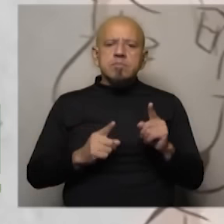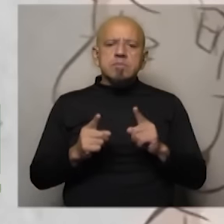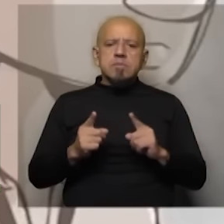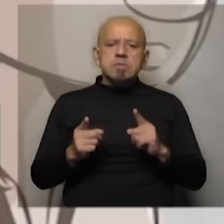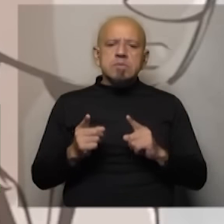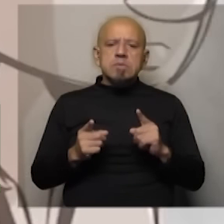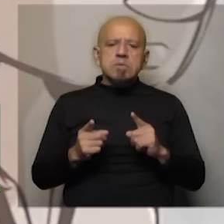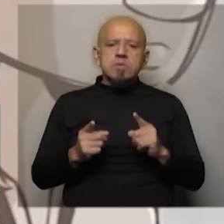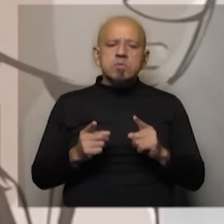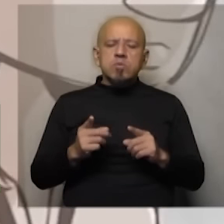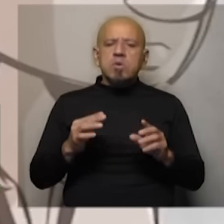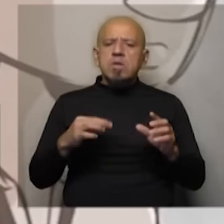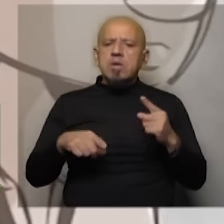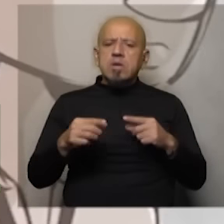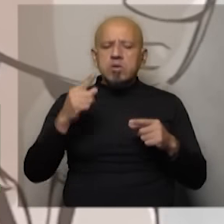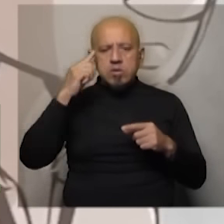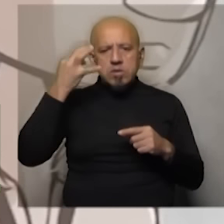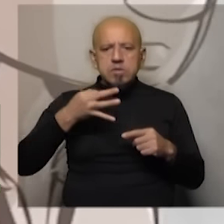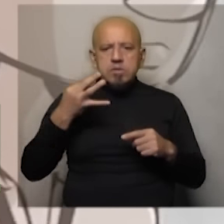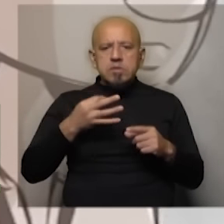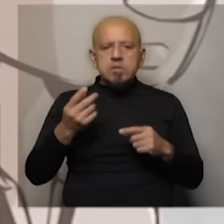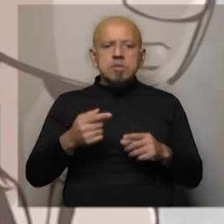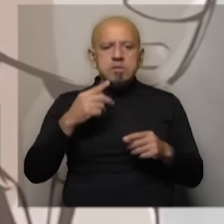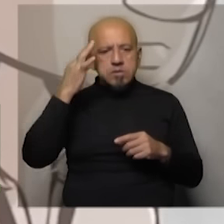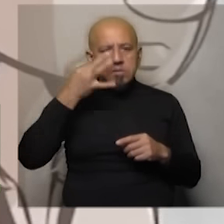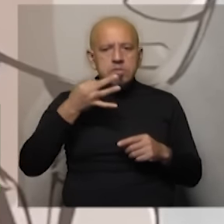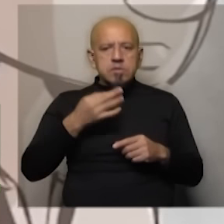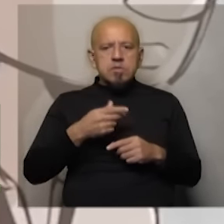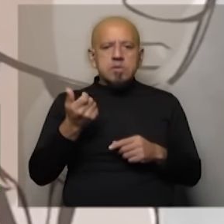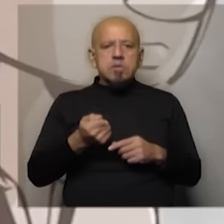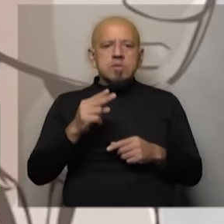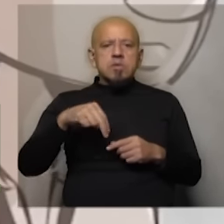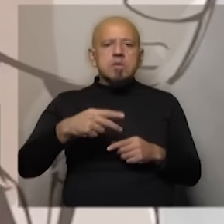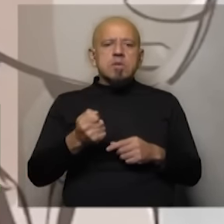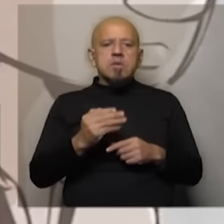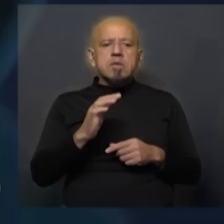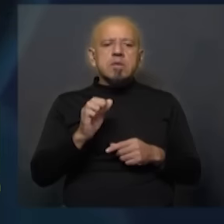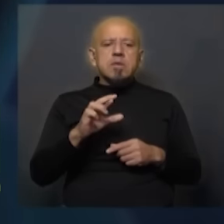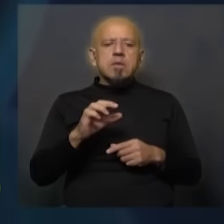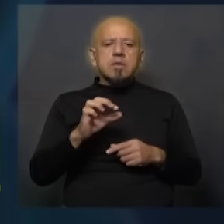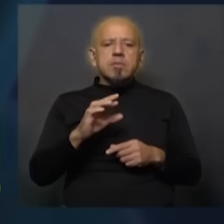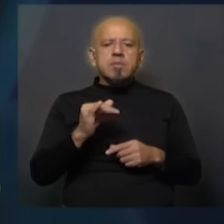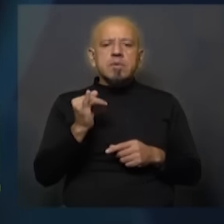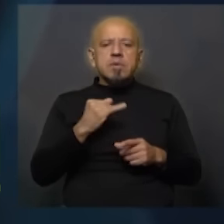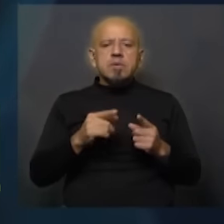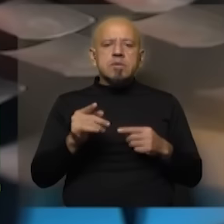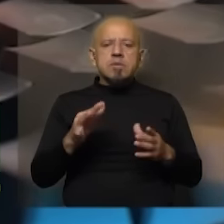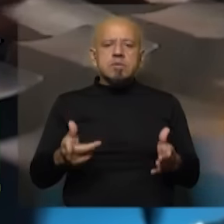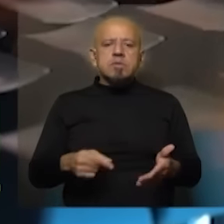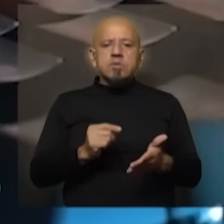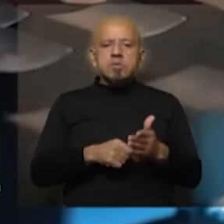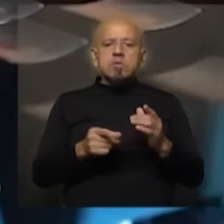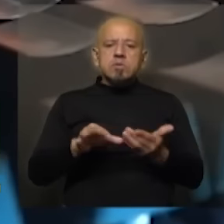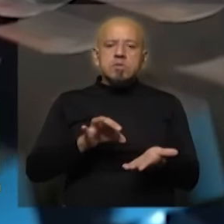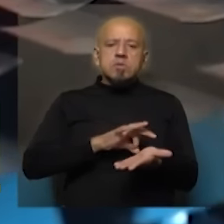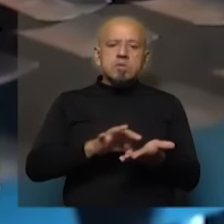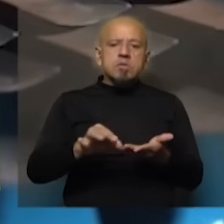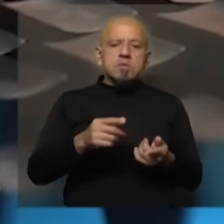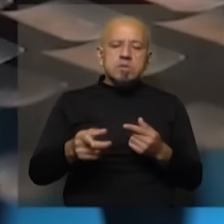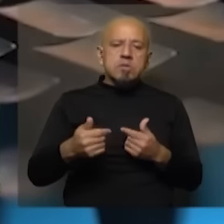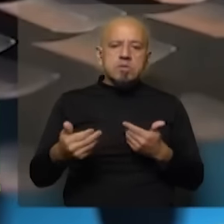por cuentas reales. Según la experta Ana Laura Pérez, en declaraciones a Brecha en torno a la campaña de 2019, contratar este tipo de servicios con